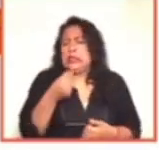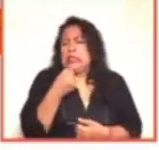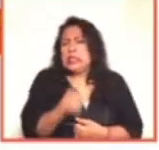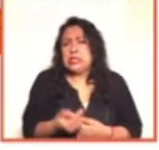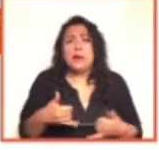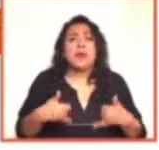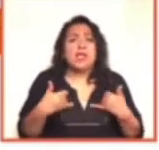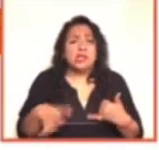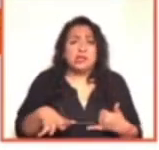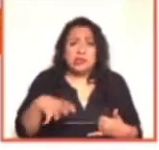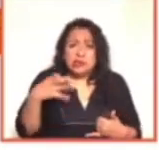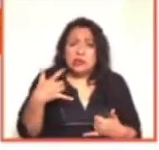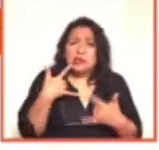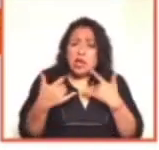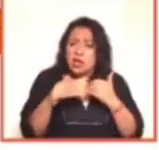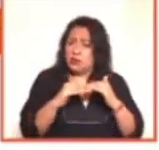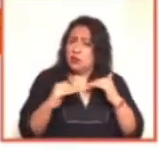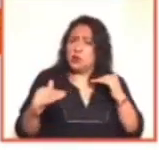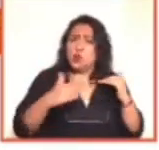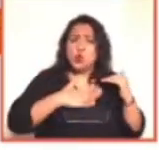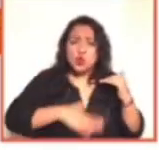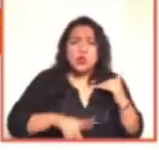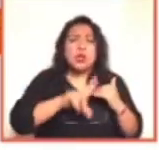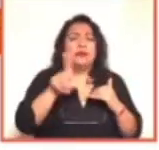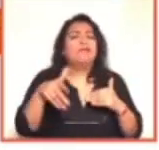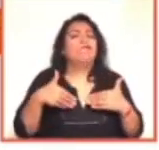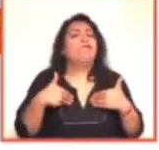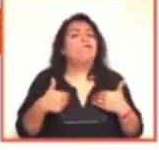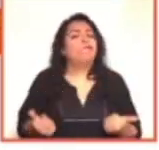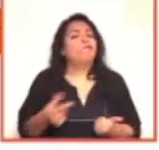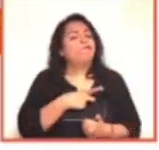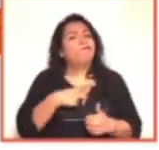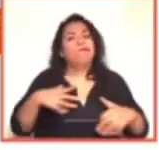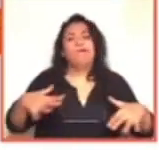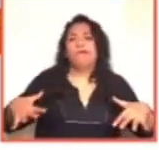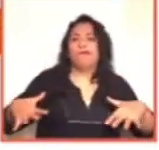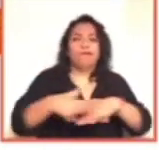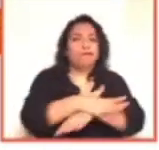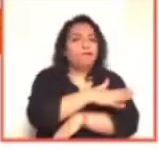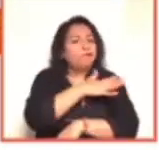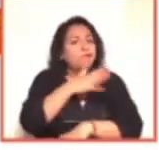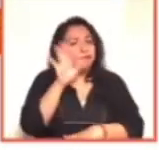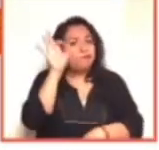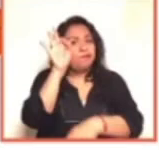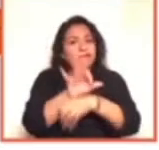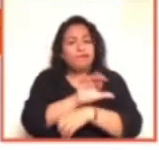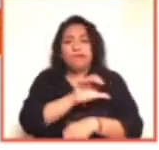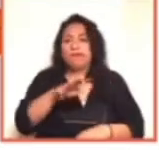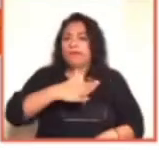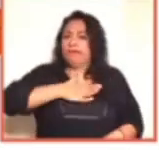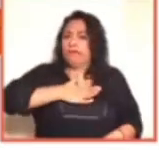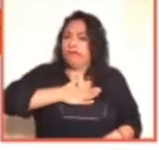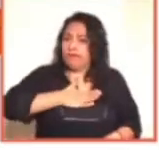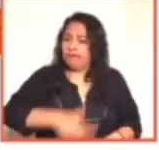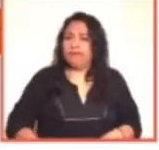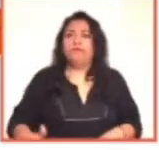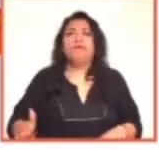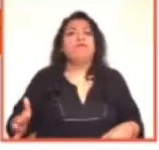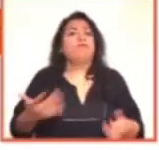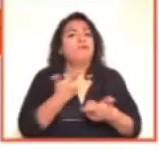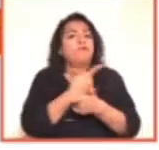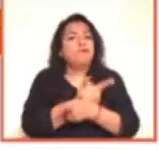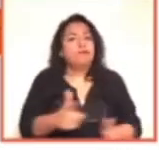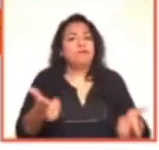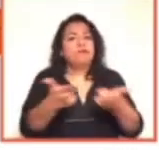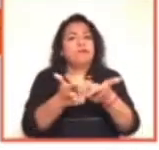luchó por la igualdad y que después comprendió que había que generar un cambio activo que apostara por la justicia y emancipación de los colectivos